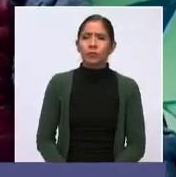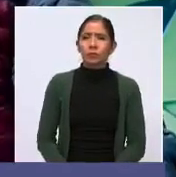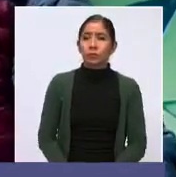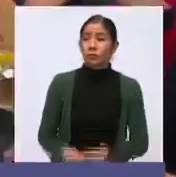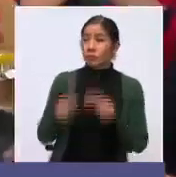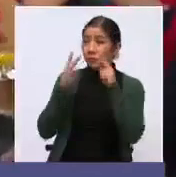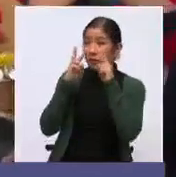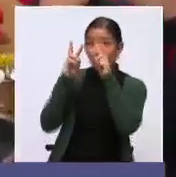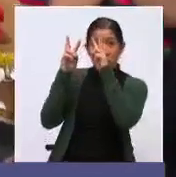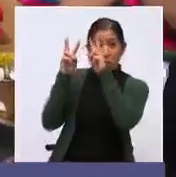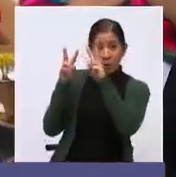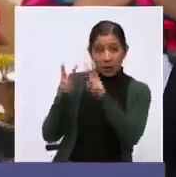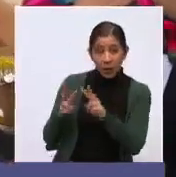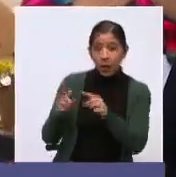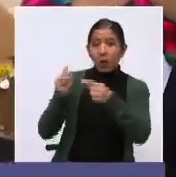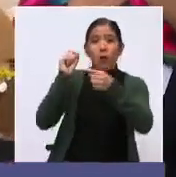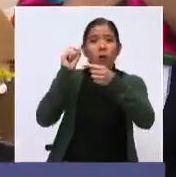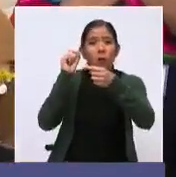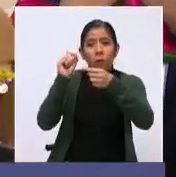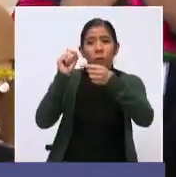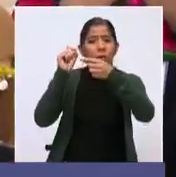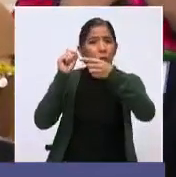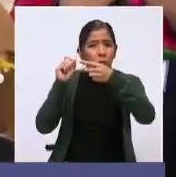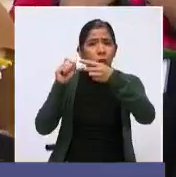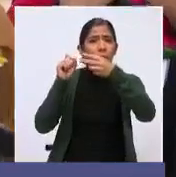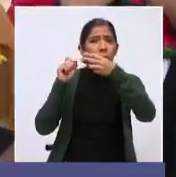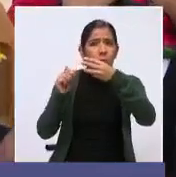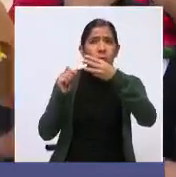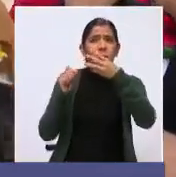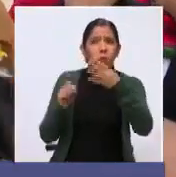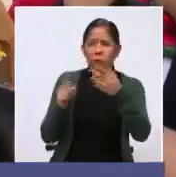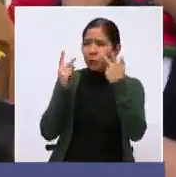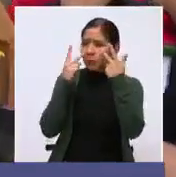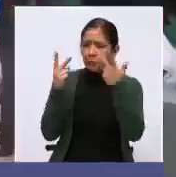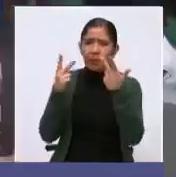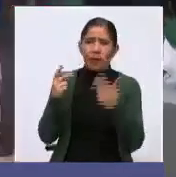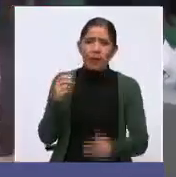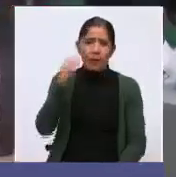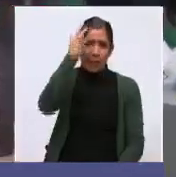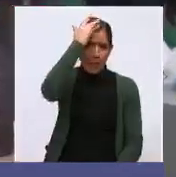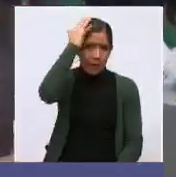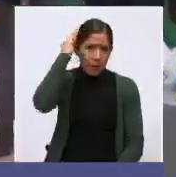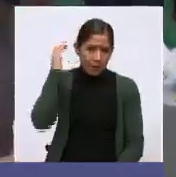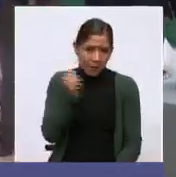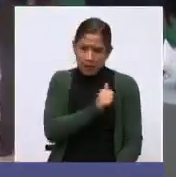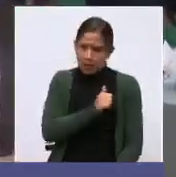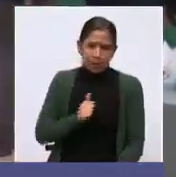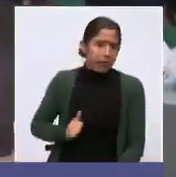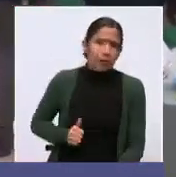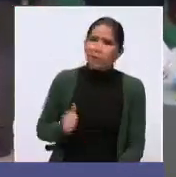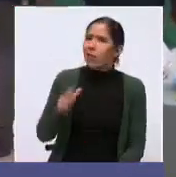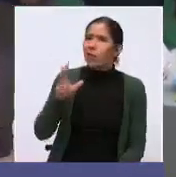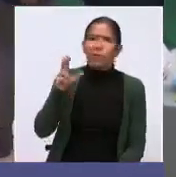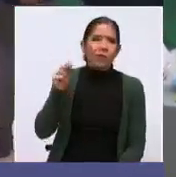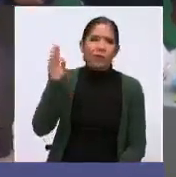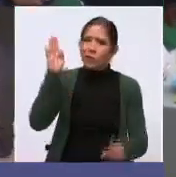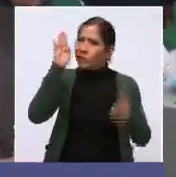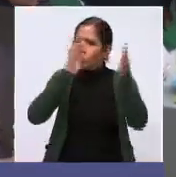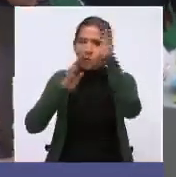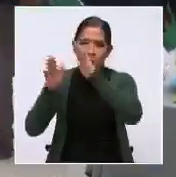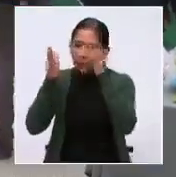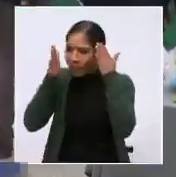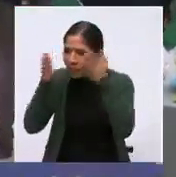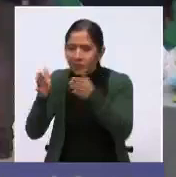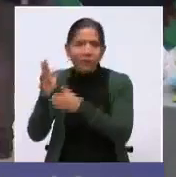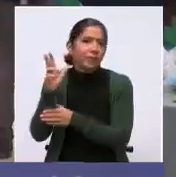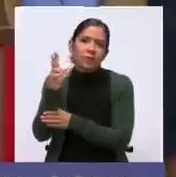Totalmente, casi en ninguno de estos puntos no se ha preocupado, por eso digo, no se ha dedicado a la gestión. Por